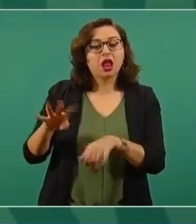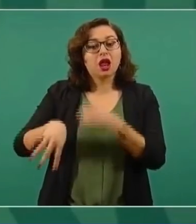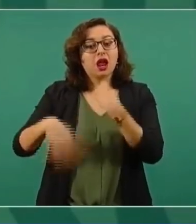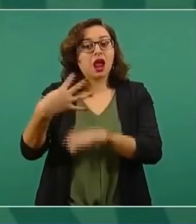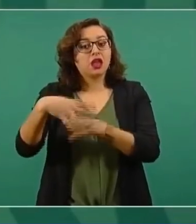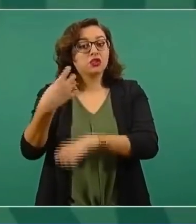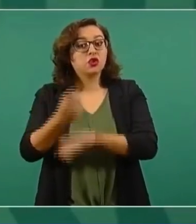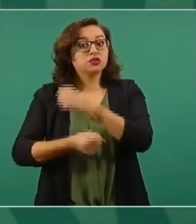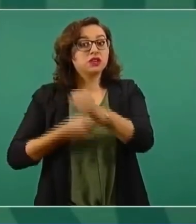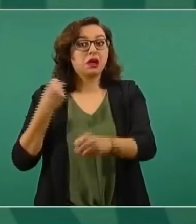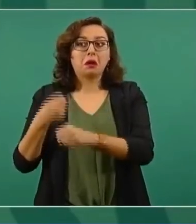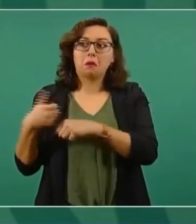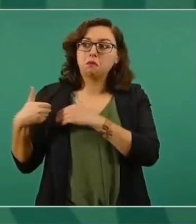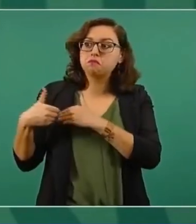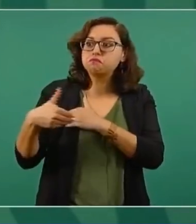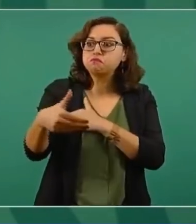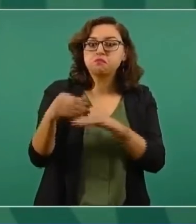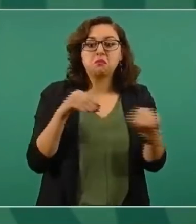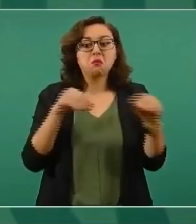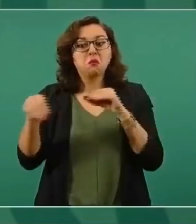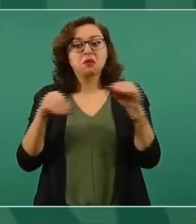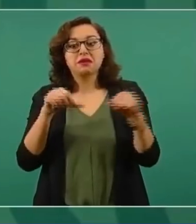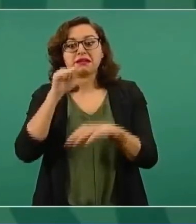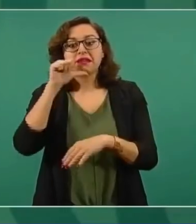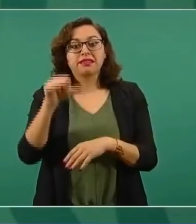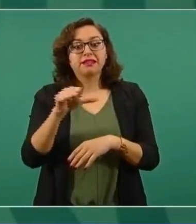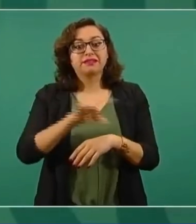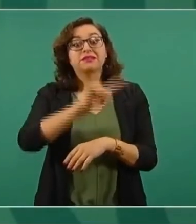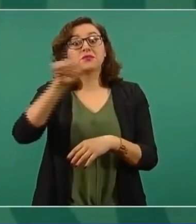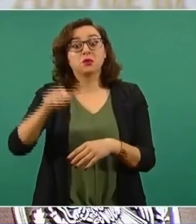gobierno anterior deciden comprarla.